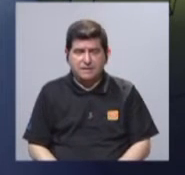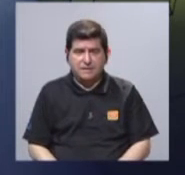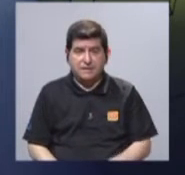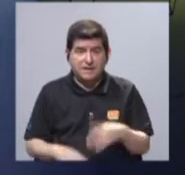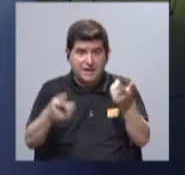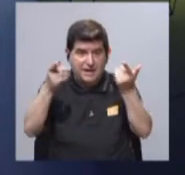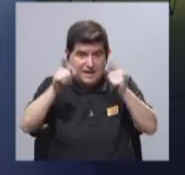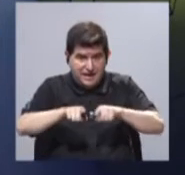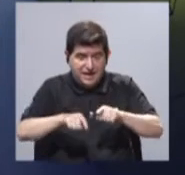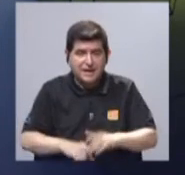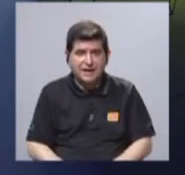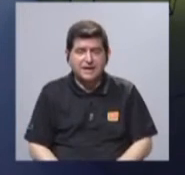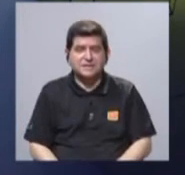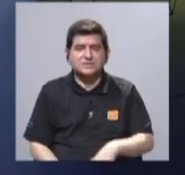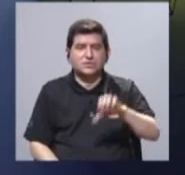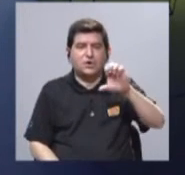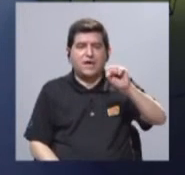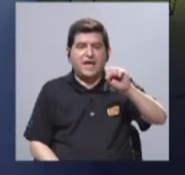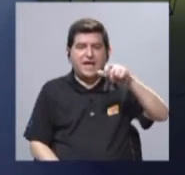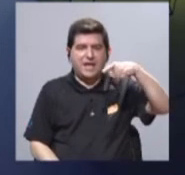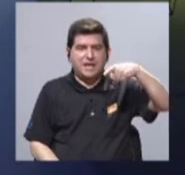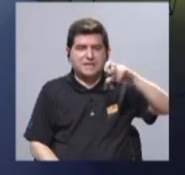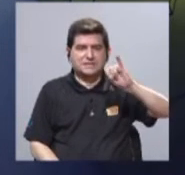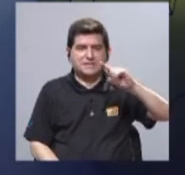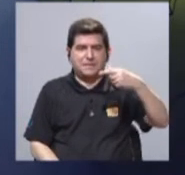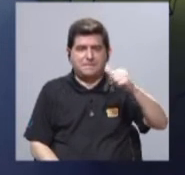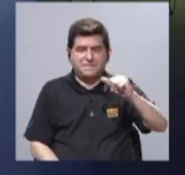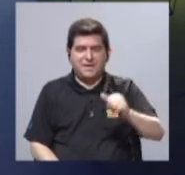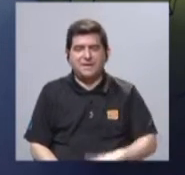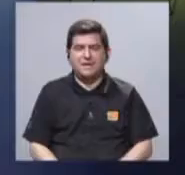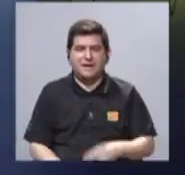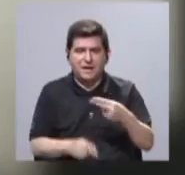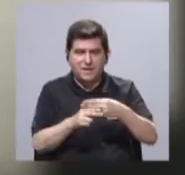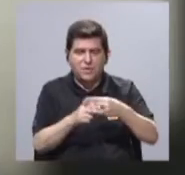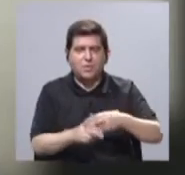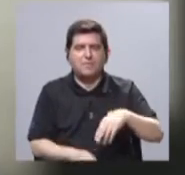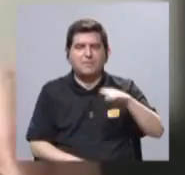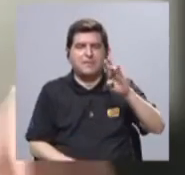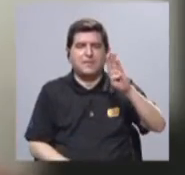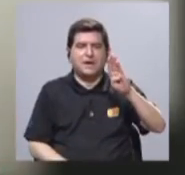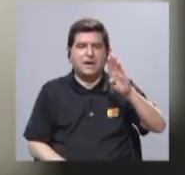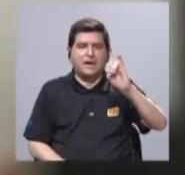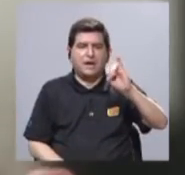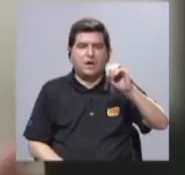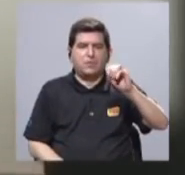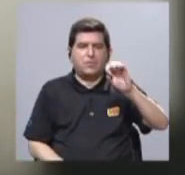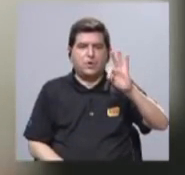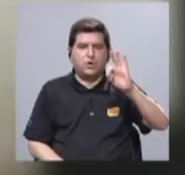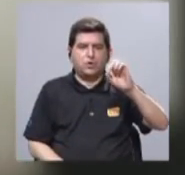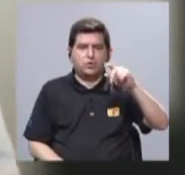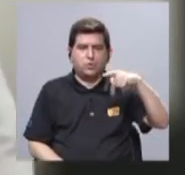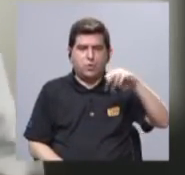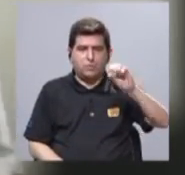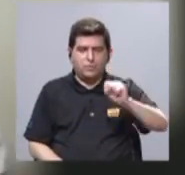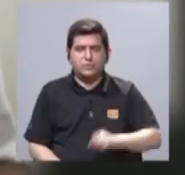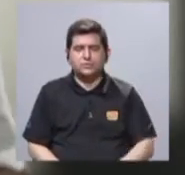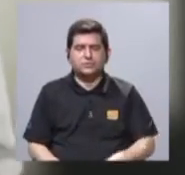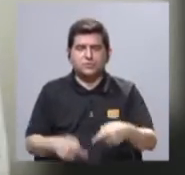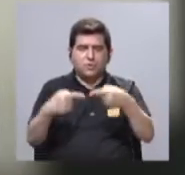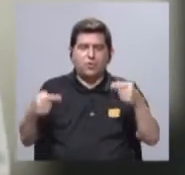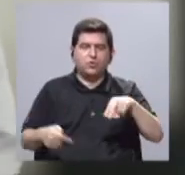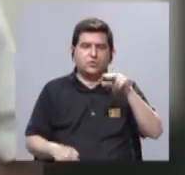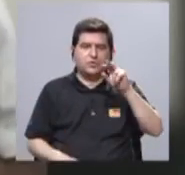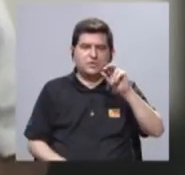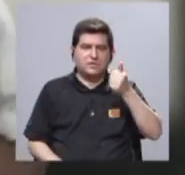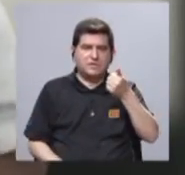del virus ángeles los los sitios donde los anticuerpos se unen a los virus en este caso a la espiga del